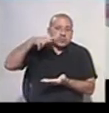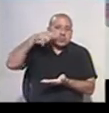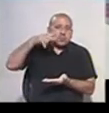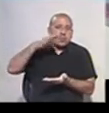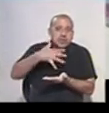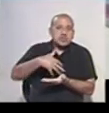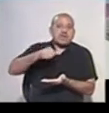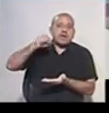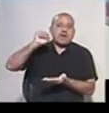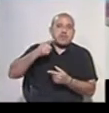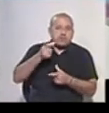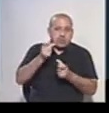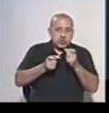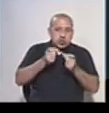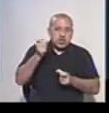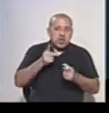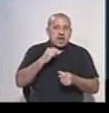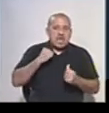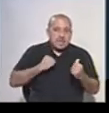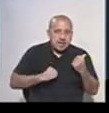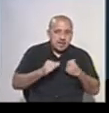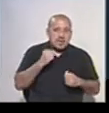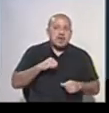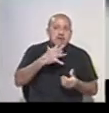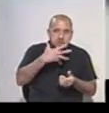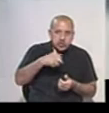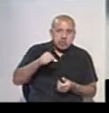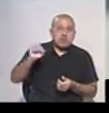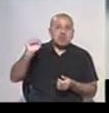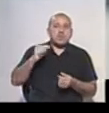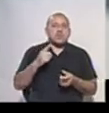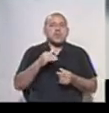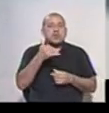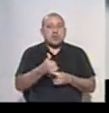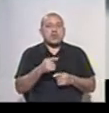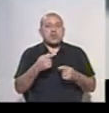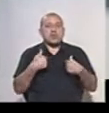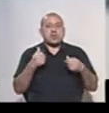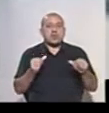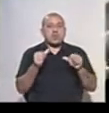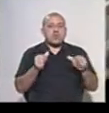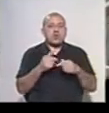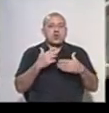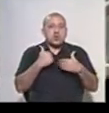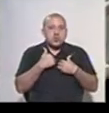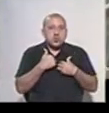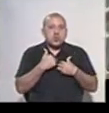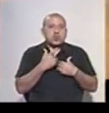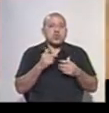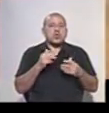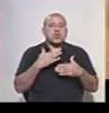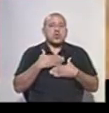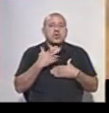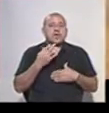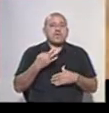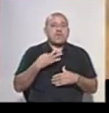eso lo mantenemos a lo largo del año, en la medida que se puede, que tenemos los medios, lo hacemos. Nosotros generalmente vivimos de espalda